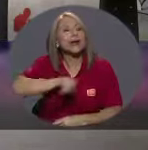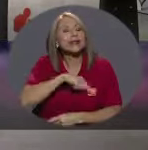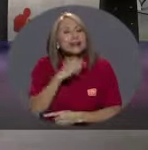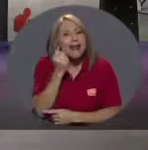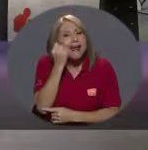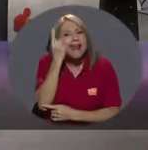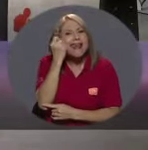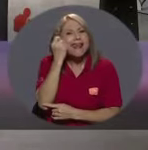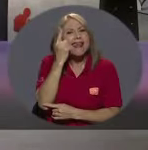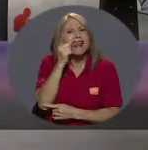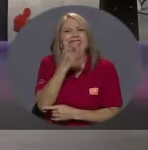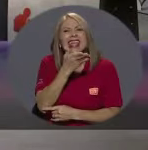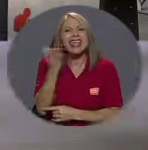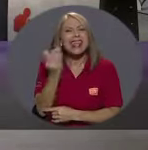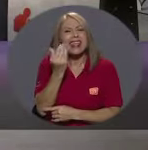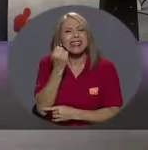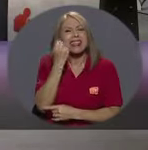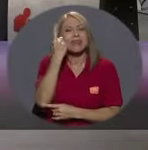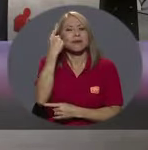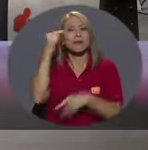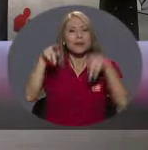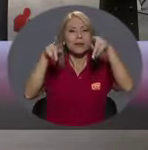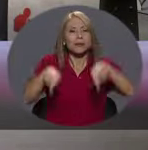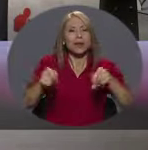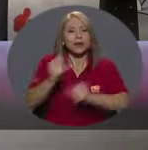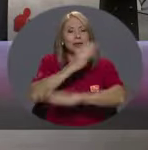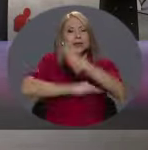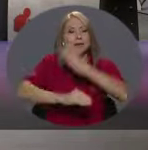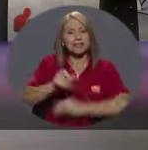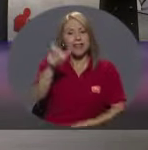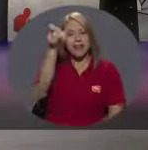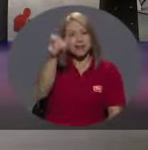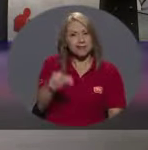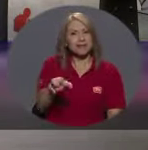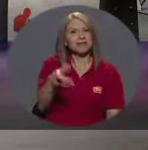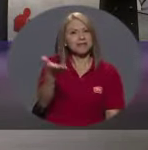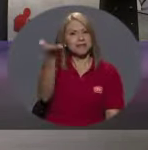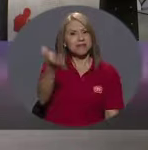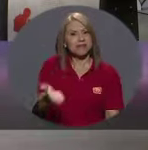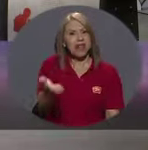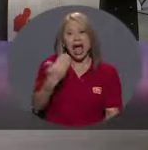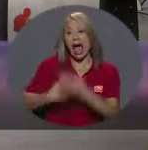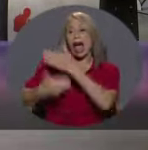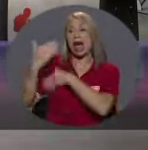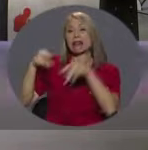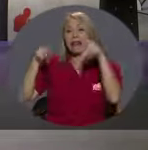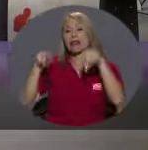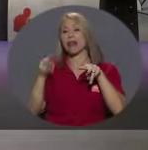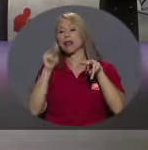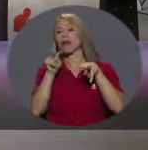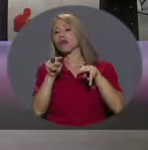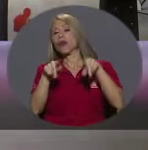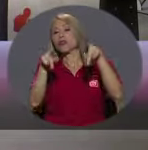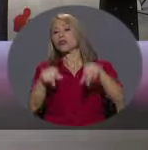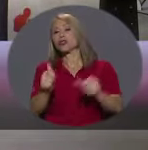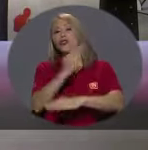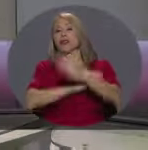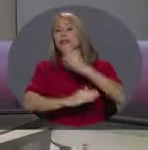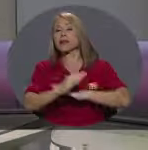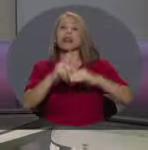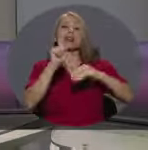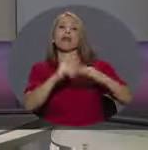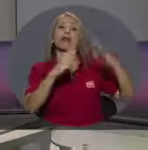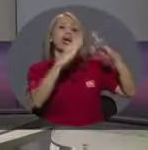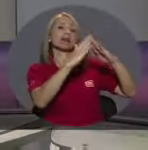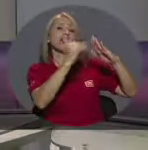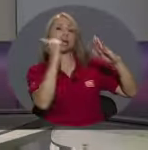concepción que tenemos sobre la persona con alguna discapacidad, ¿verdad? Antes la gente consideraba que estas personas tenían que